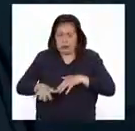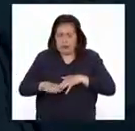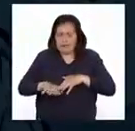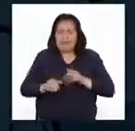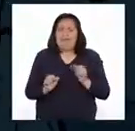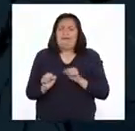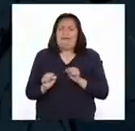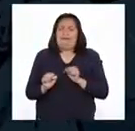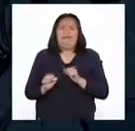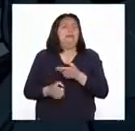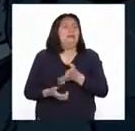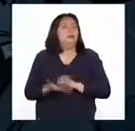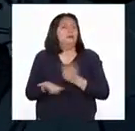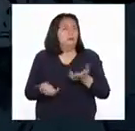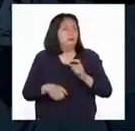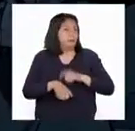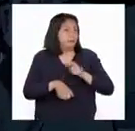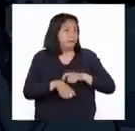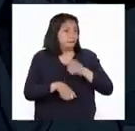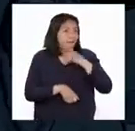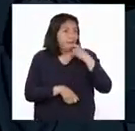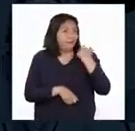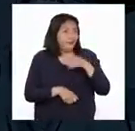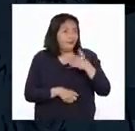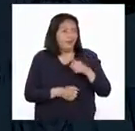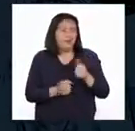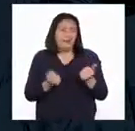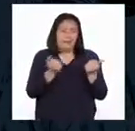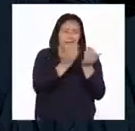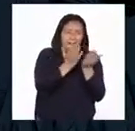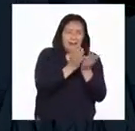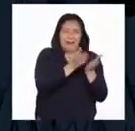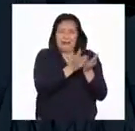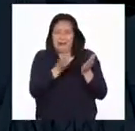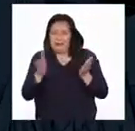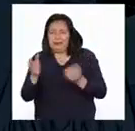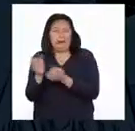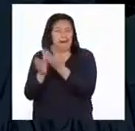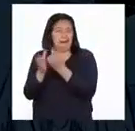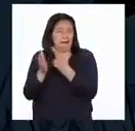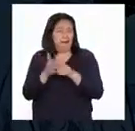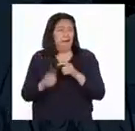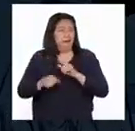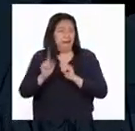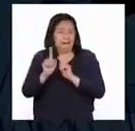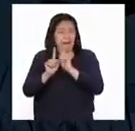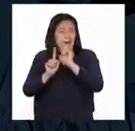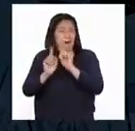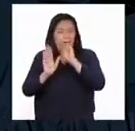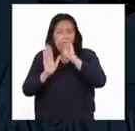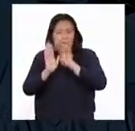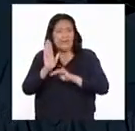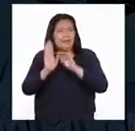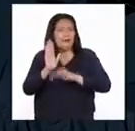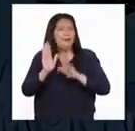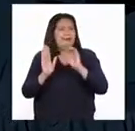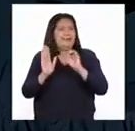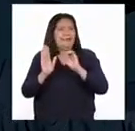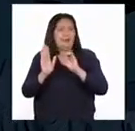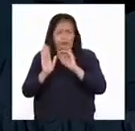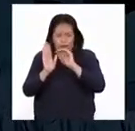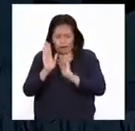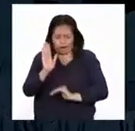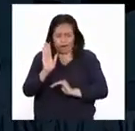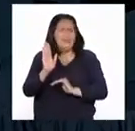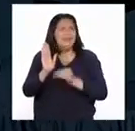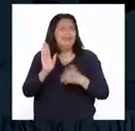mucho. Durante la temporada seca, entre abril y septiembre, las temperaturas nocturnas bajan por debajo de los 0 grados